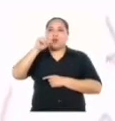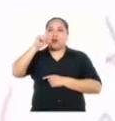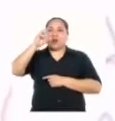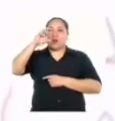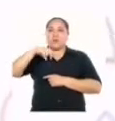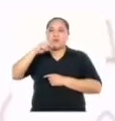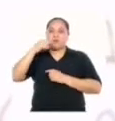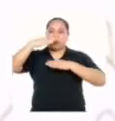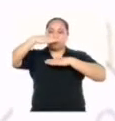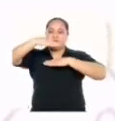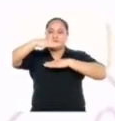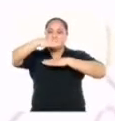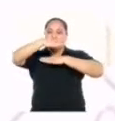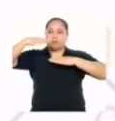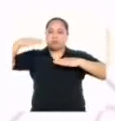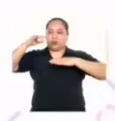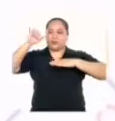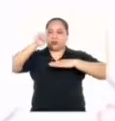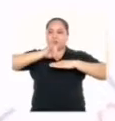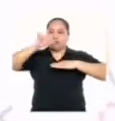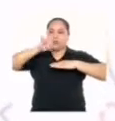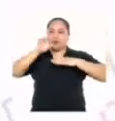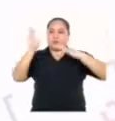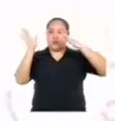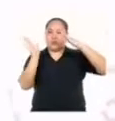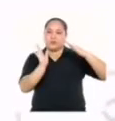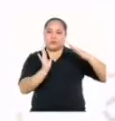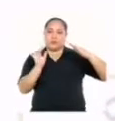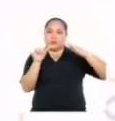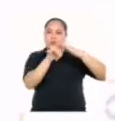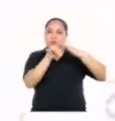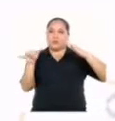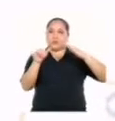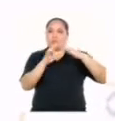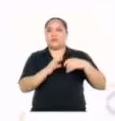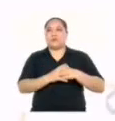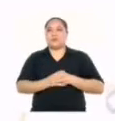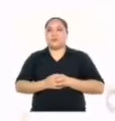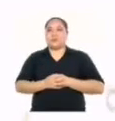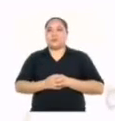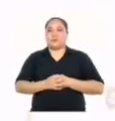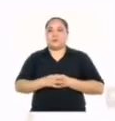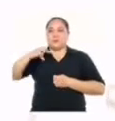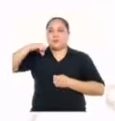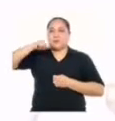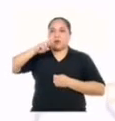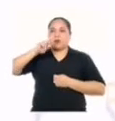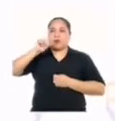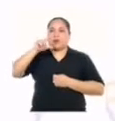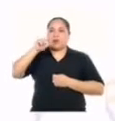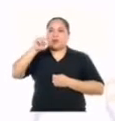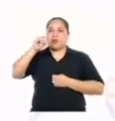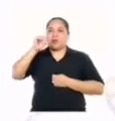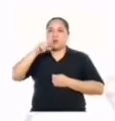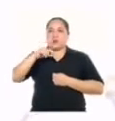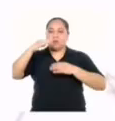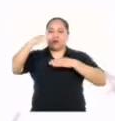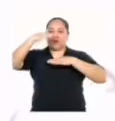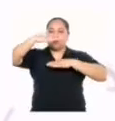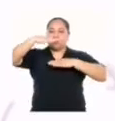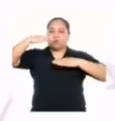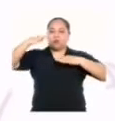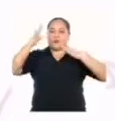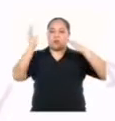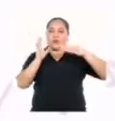Paralelogramo es un cuadrilátero que tiene los lados paralelos 2 a 2. Los paralelogramos son el